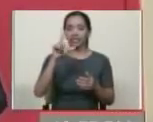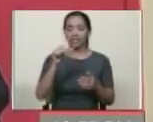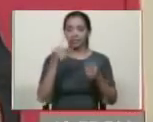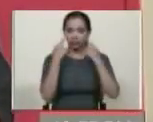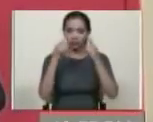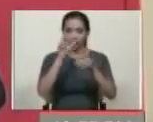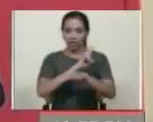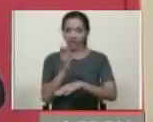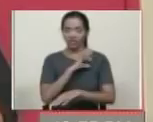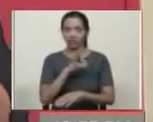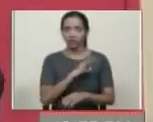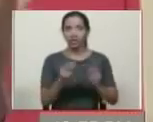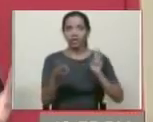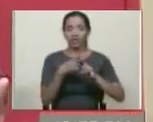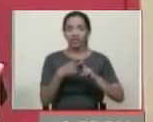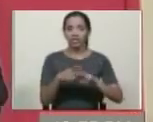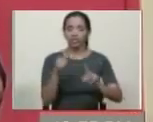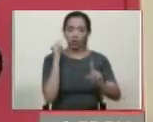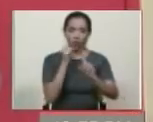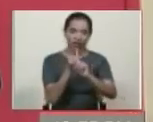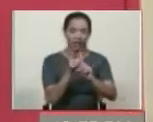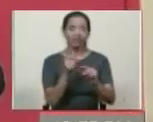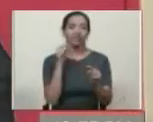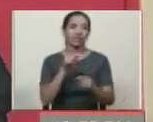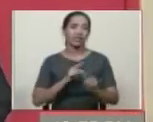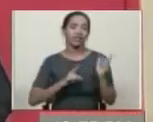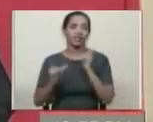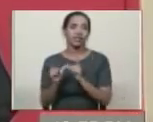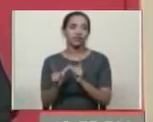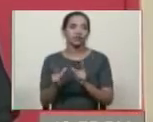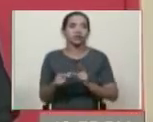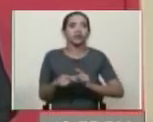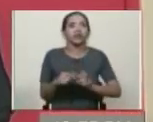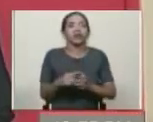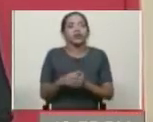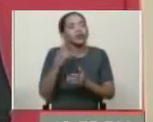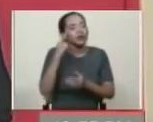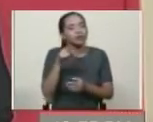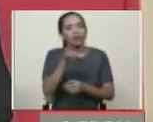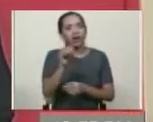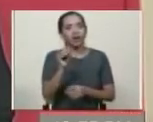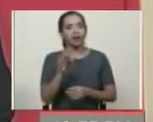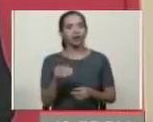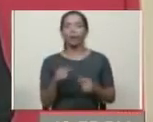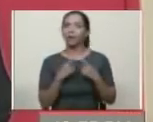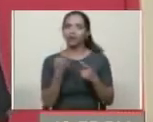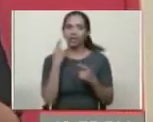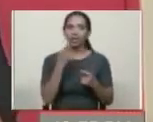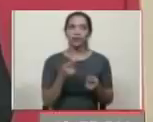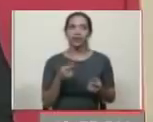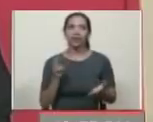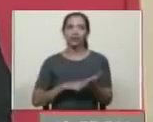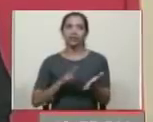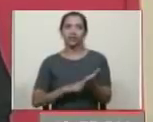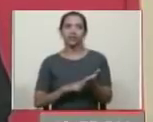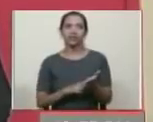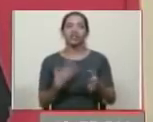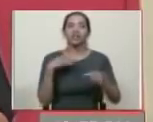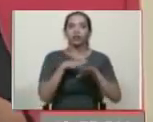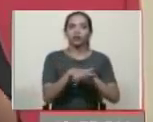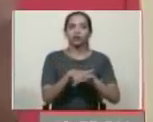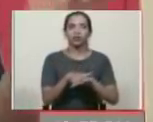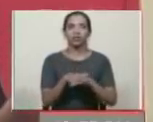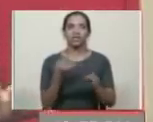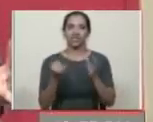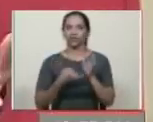redes sociales con etiquetas concretas, tuitazos preparados, con gente organizada, que era lo que me estabas comentando. Pero tiene que ver con realmente desde incluso la institución, no nada